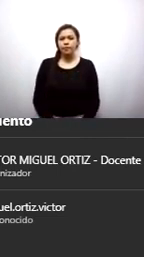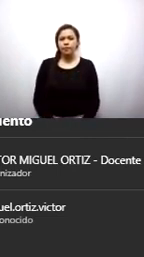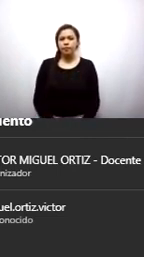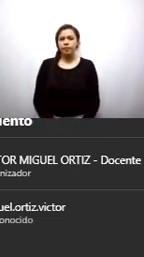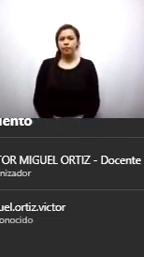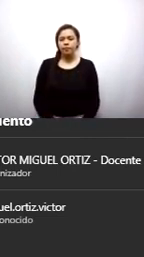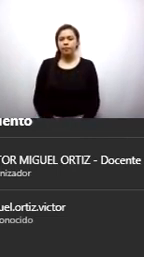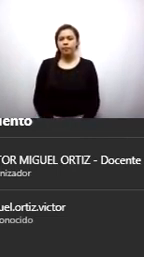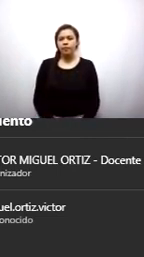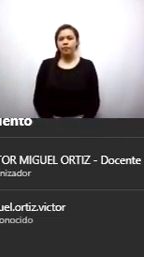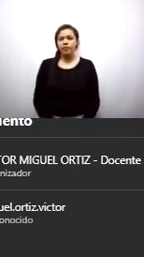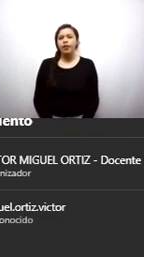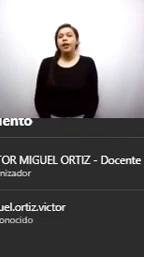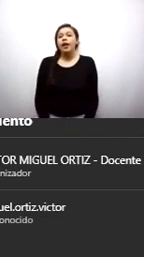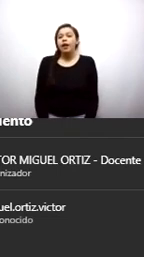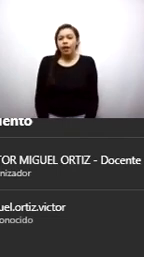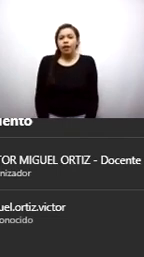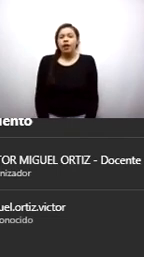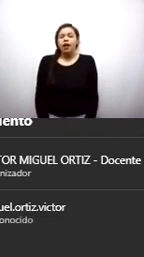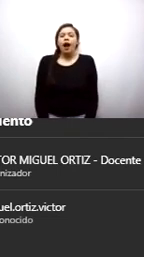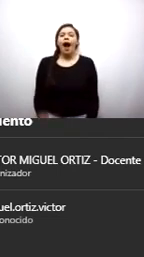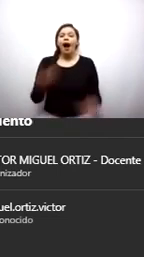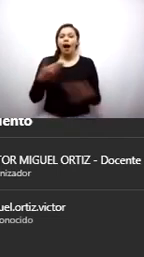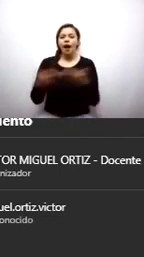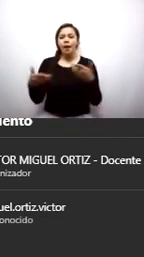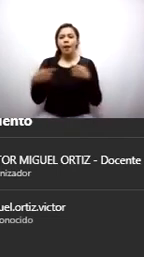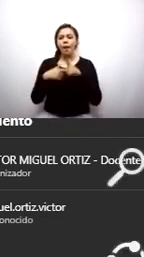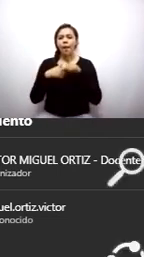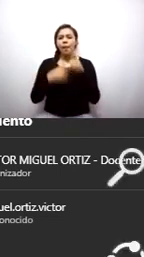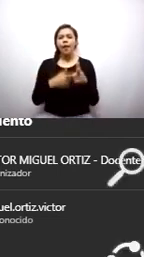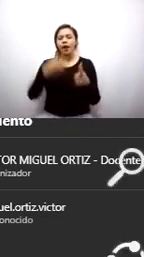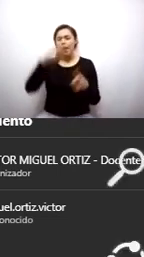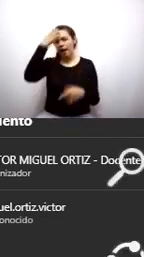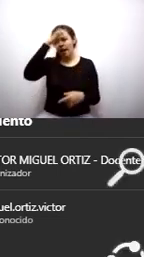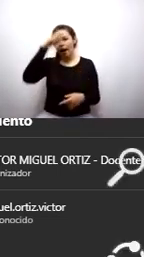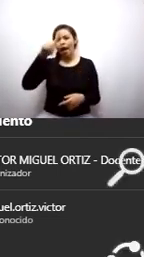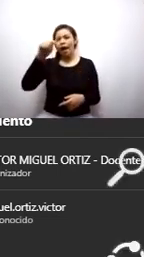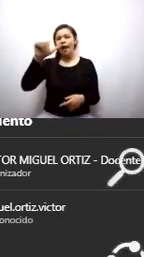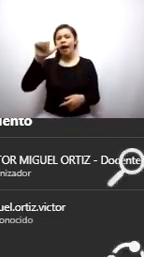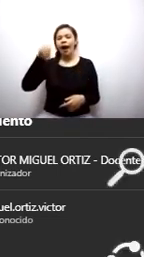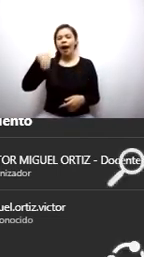Entonces, vamos a continuar un poquito aquí con la experiencia de Teams.